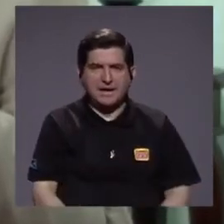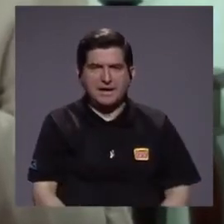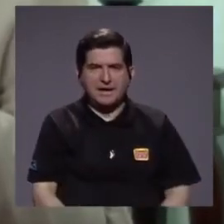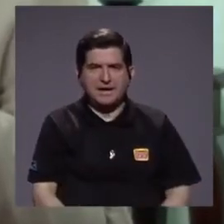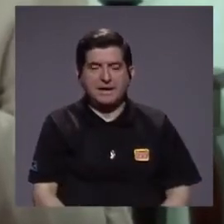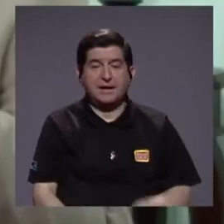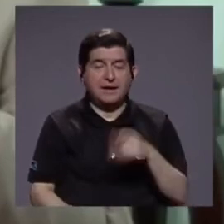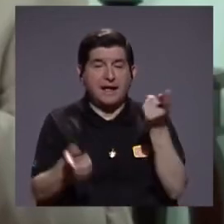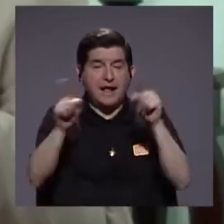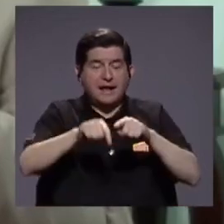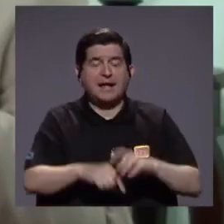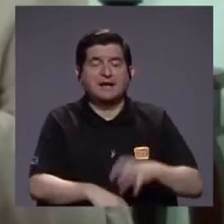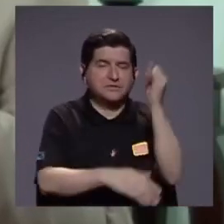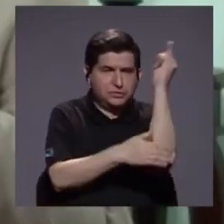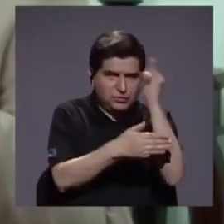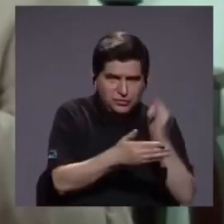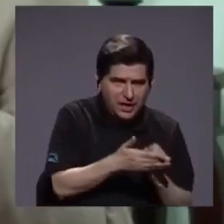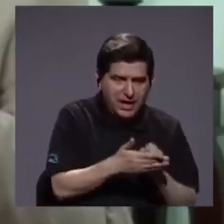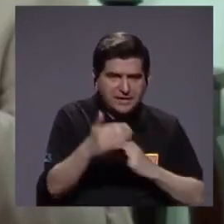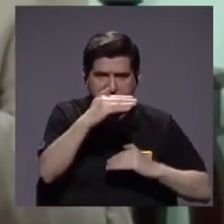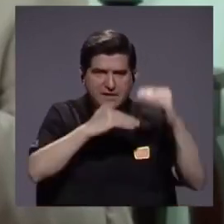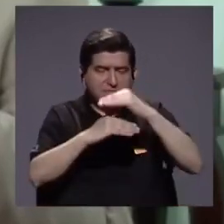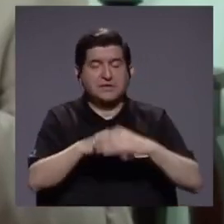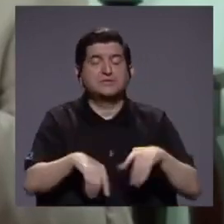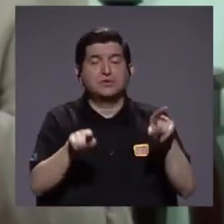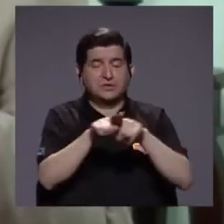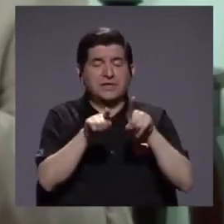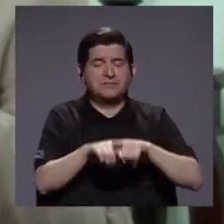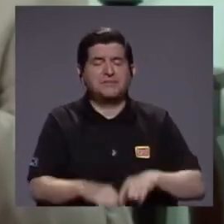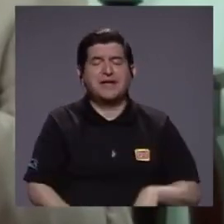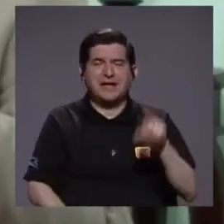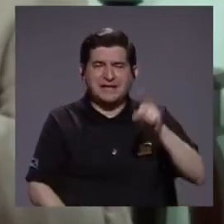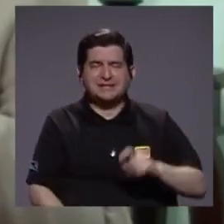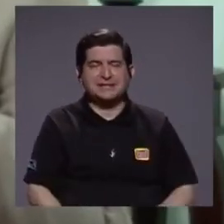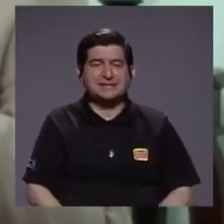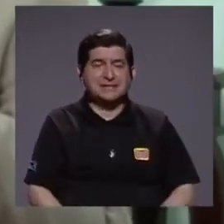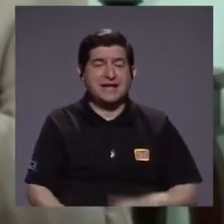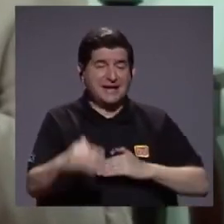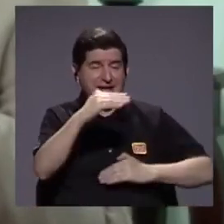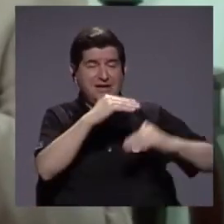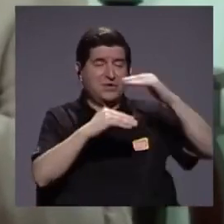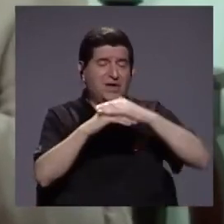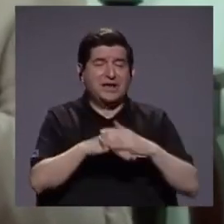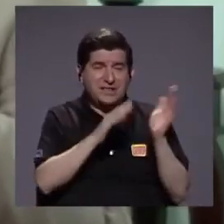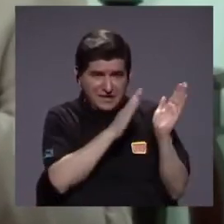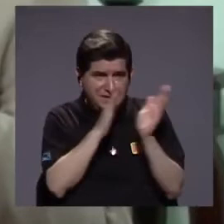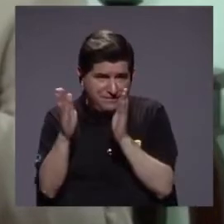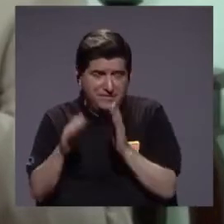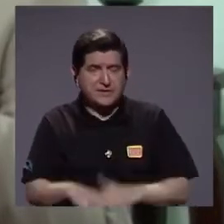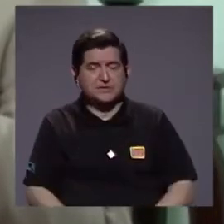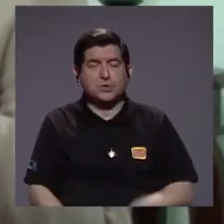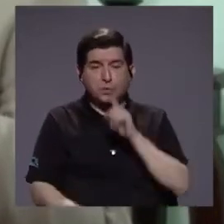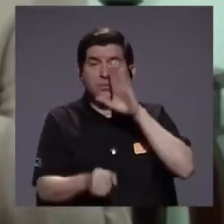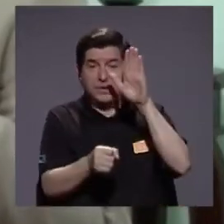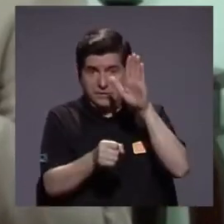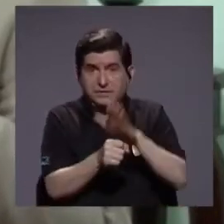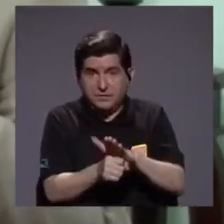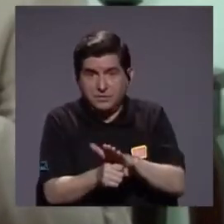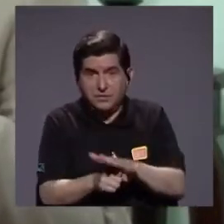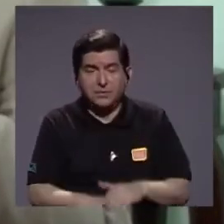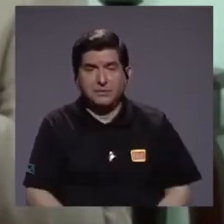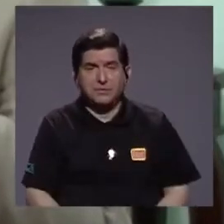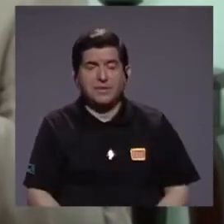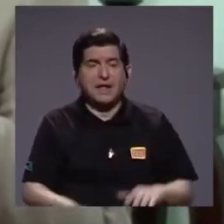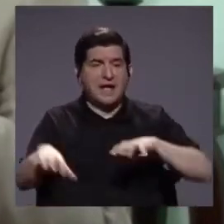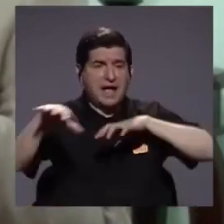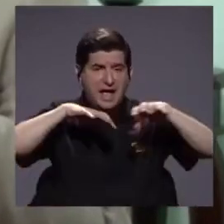a artes plásticas, pues obviamente hay que también acondicionar el edificio de artes plásticas para que sea adecuado a